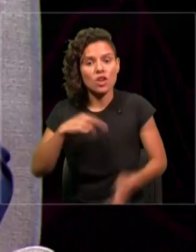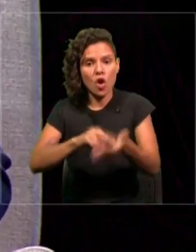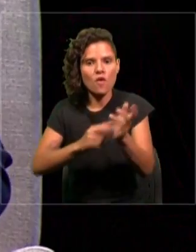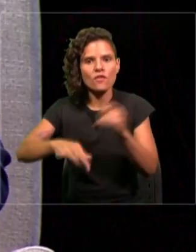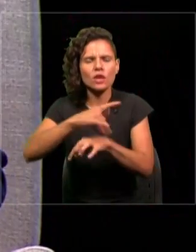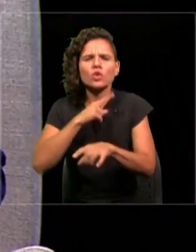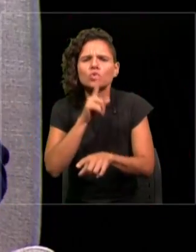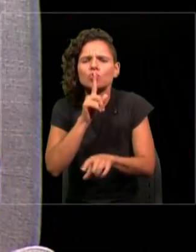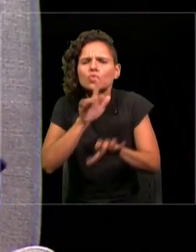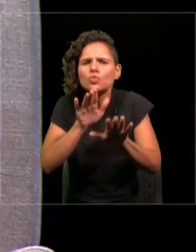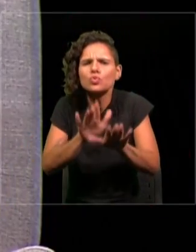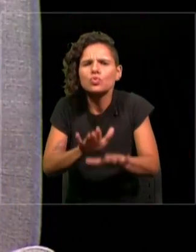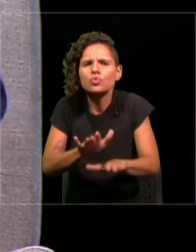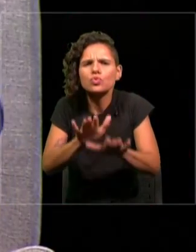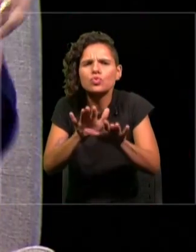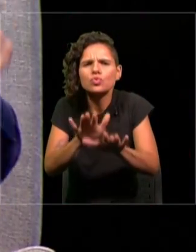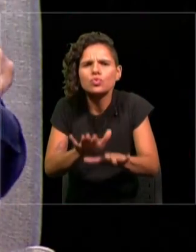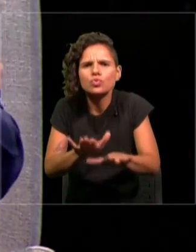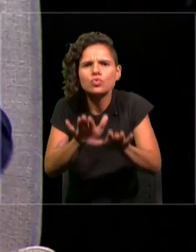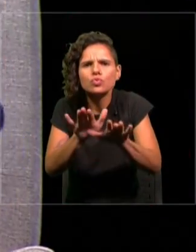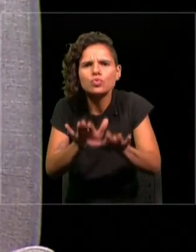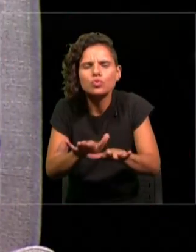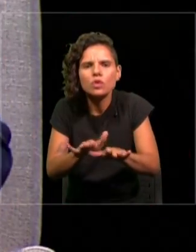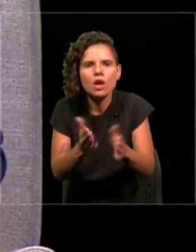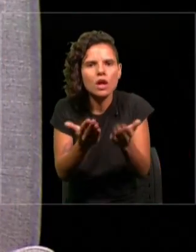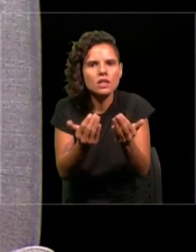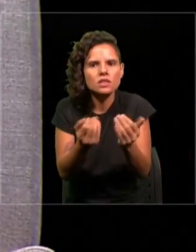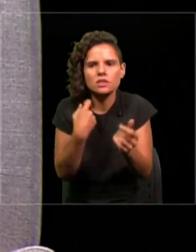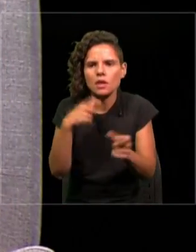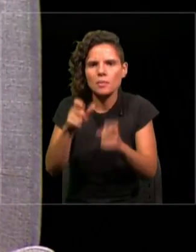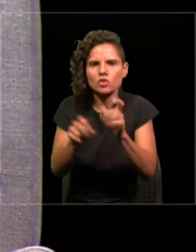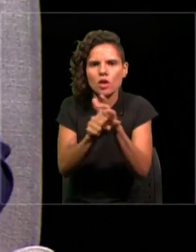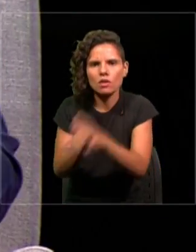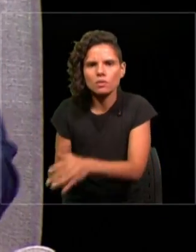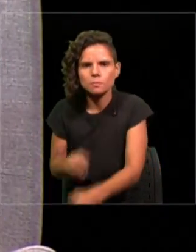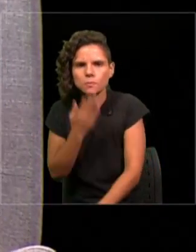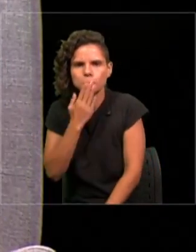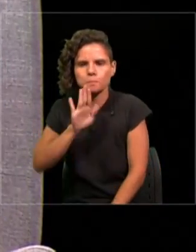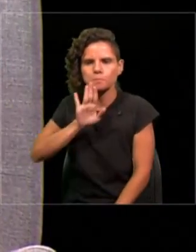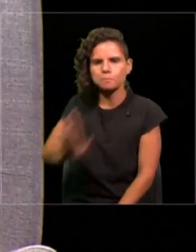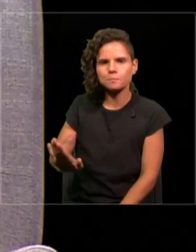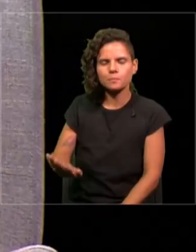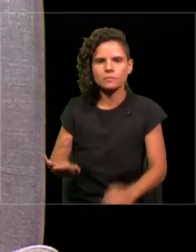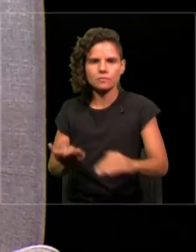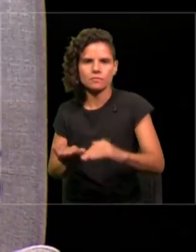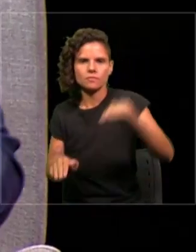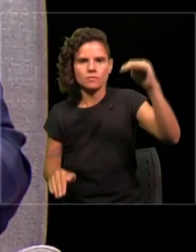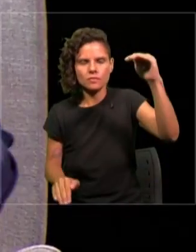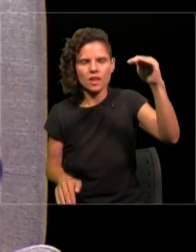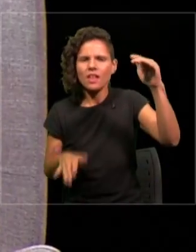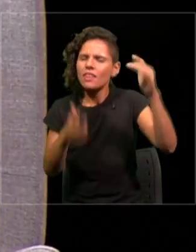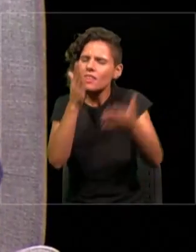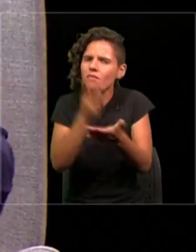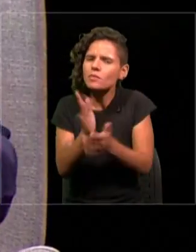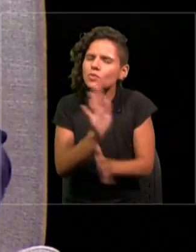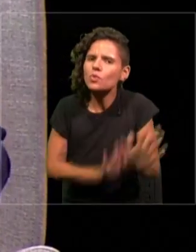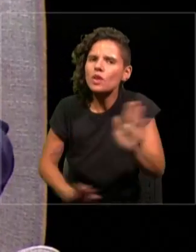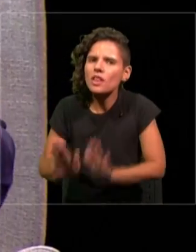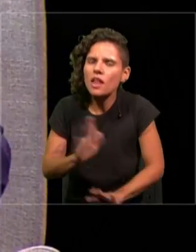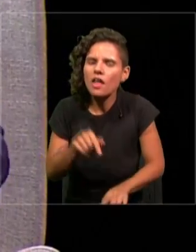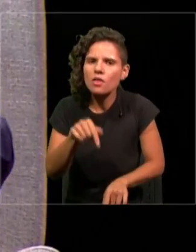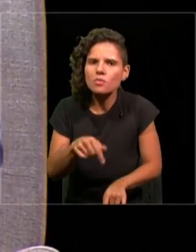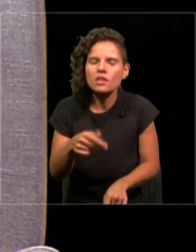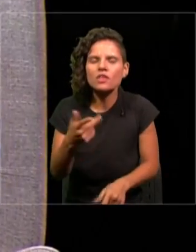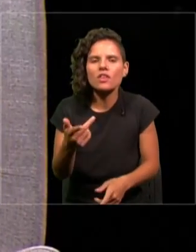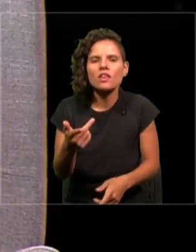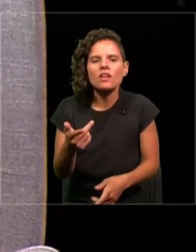conflicto, es la necesidad de que haya algunos que no tengan voz. Entonces, también creo que hay que tener cuidado con esta sensación como